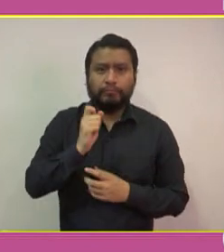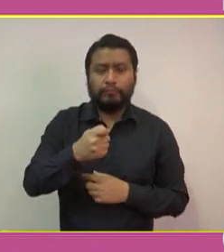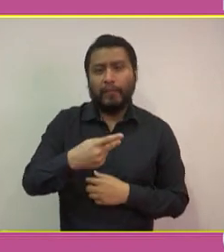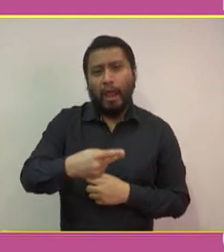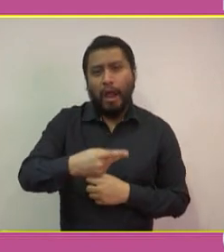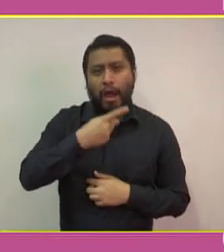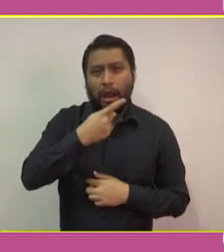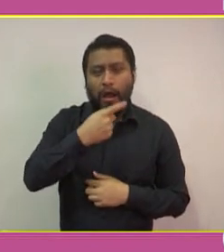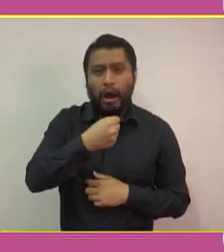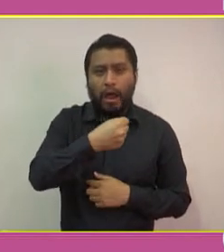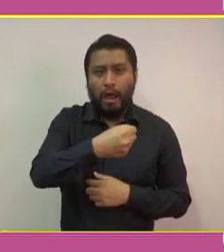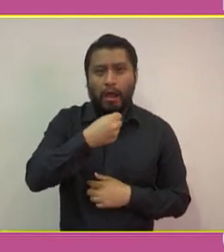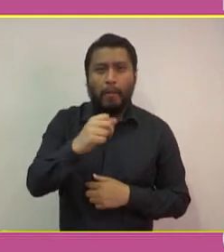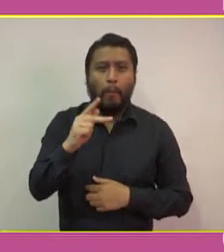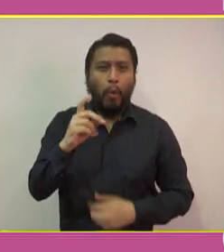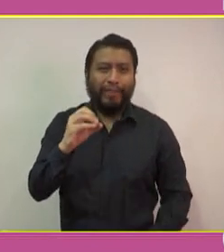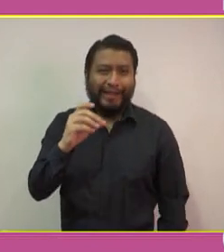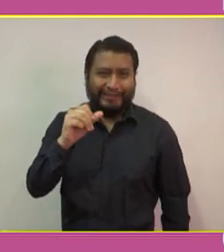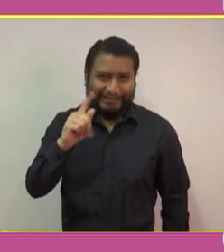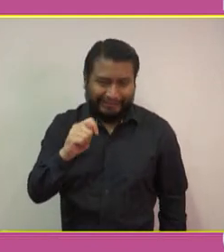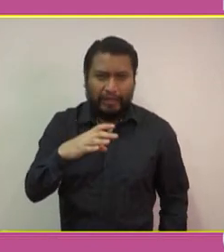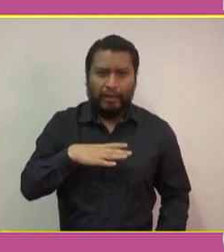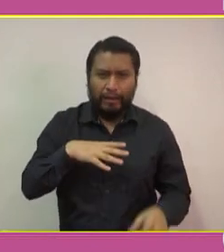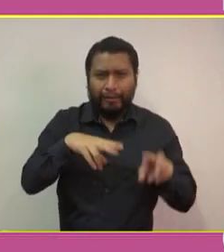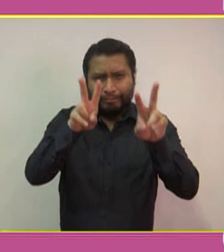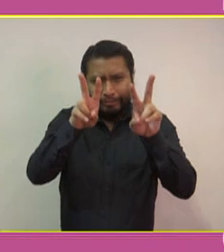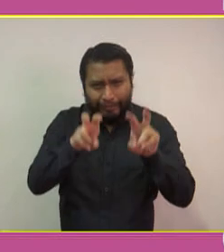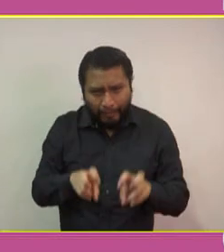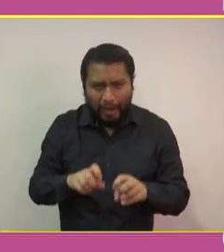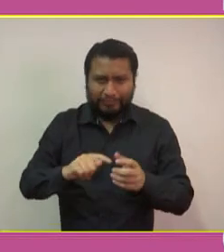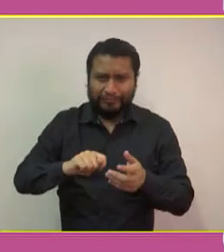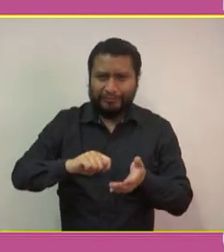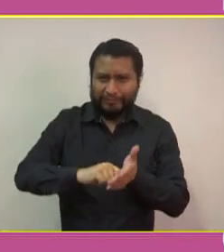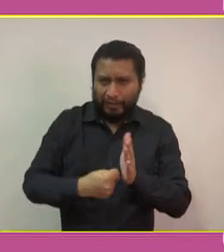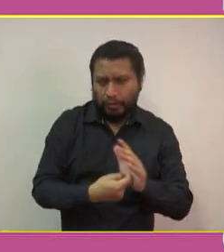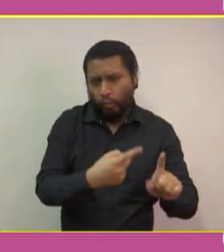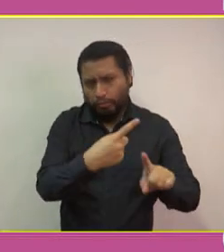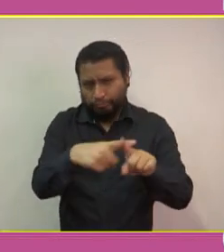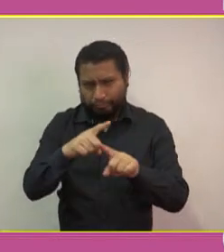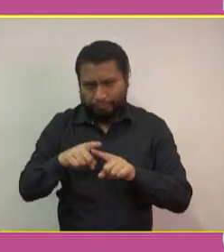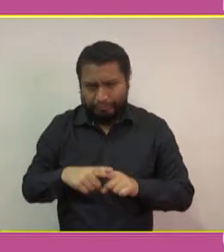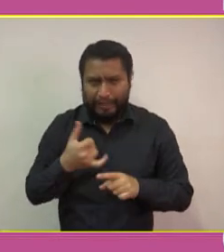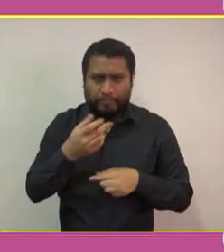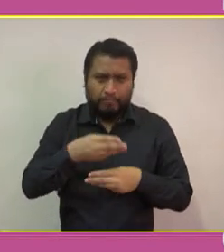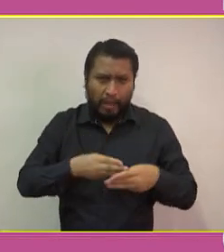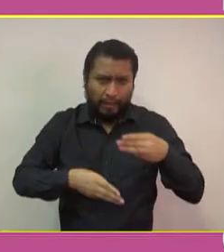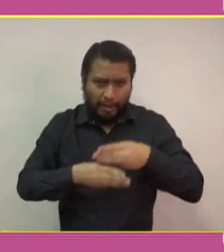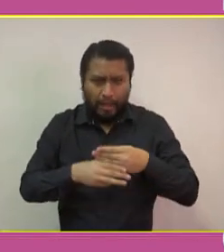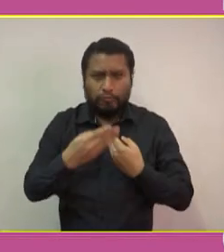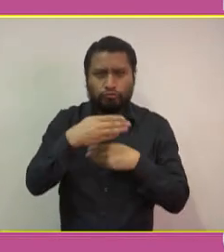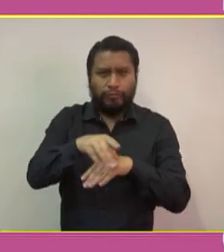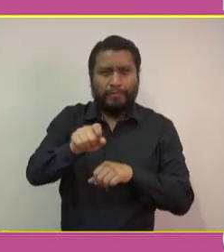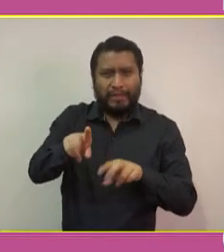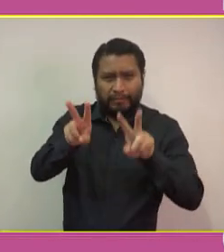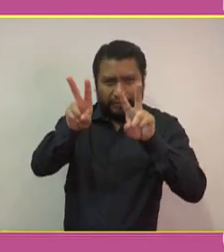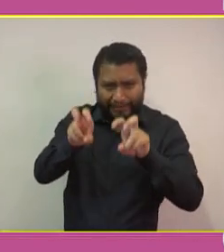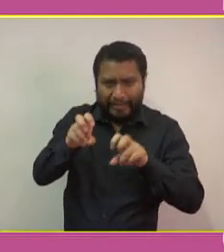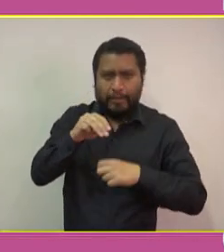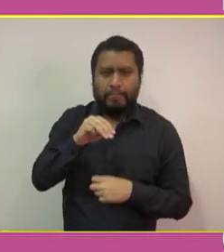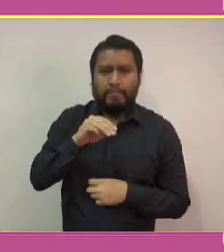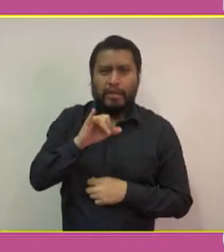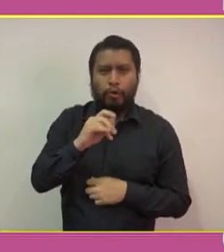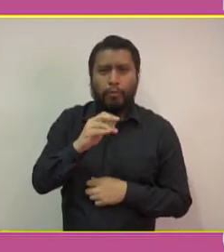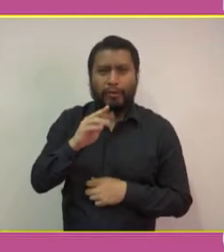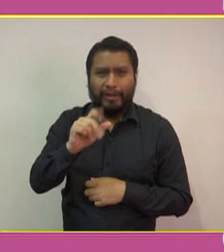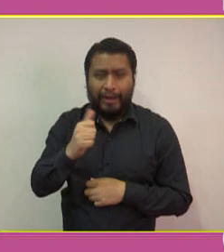podcast que consta de un material de apoyo donde se exponen datos técnicos sobre la microbiología y la microbiota y la relación entre la microbiota humana y la